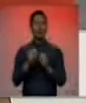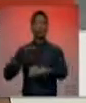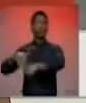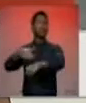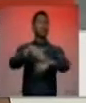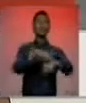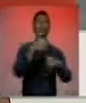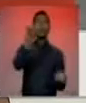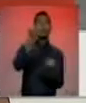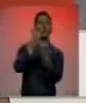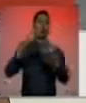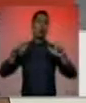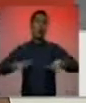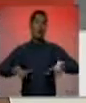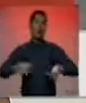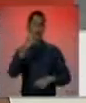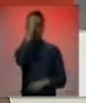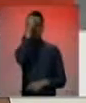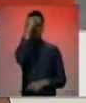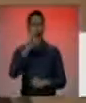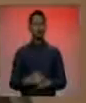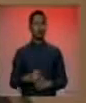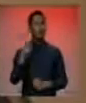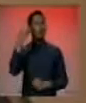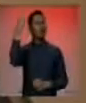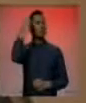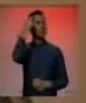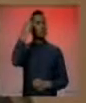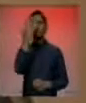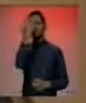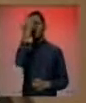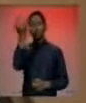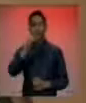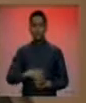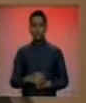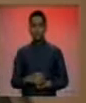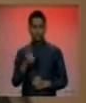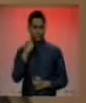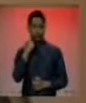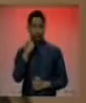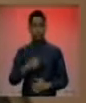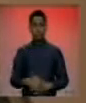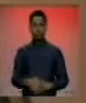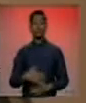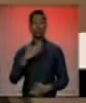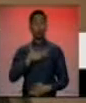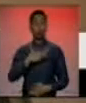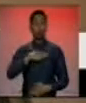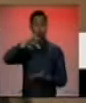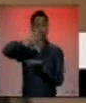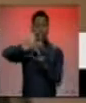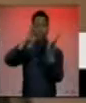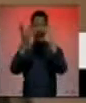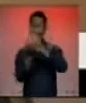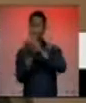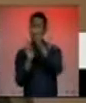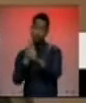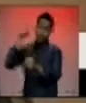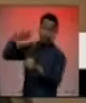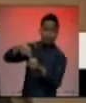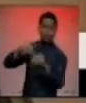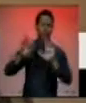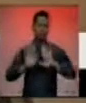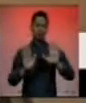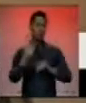Moreno-Glas. Escuchemos su razonamiento. Yo no he pertenecido nunca a la Revolución Ciudadana, pero dándome cuenta